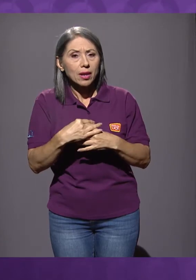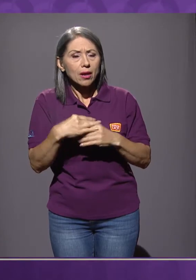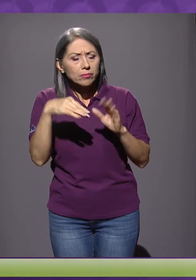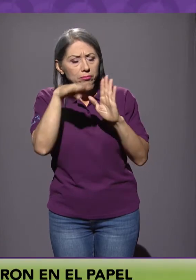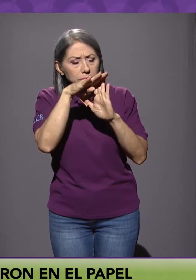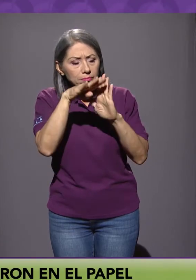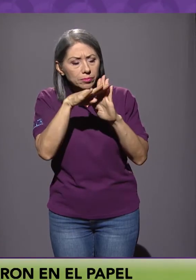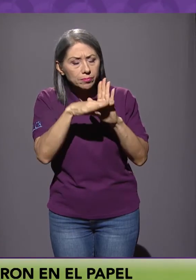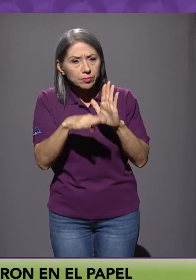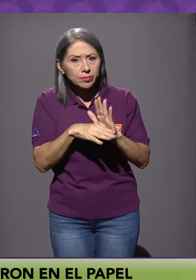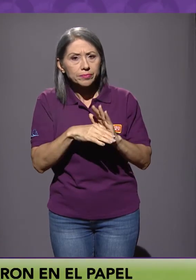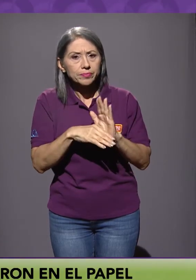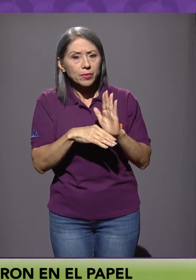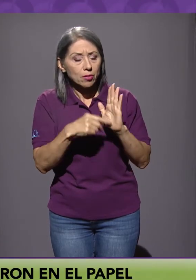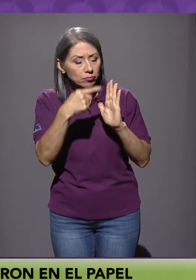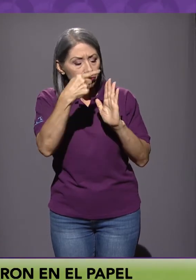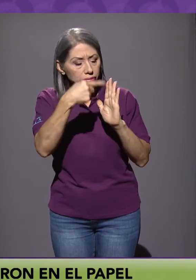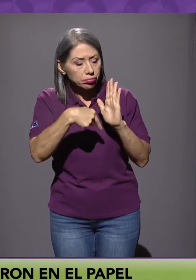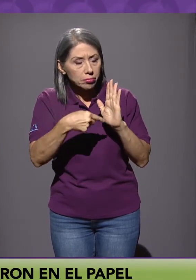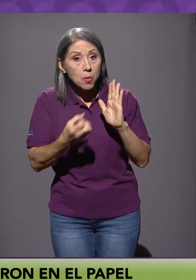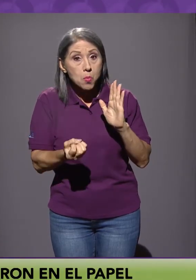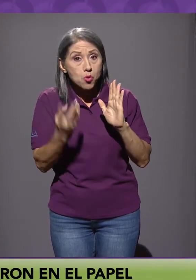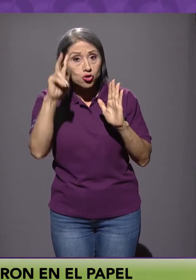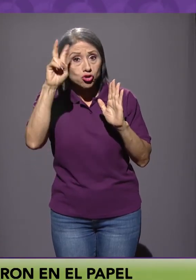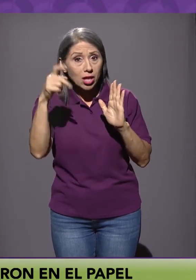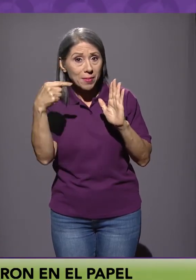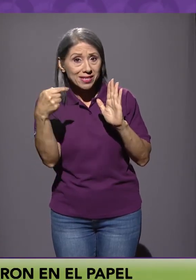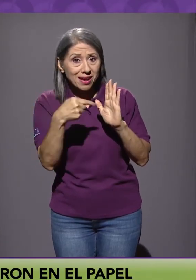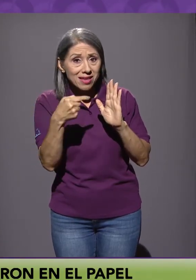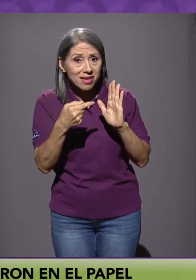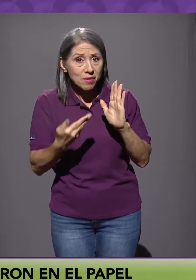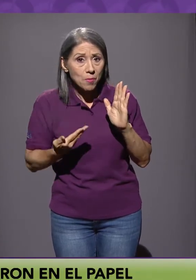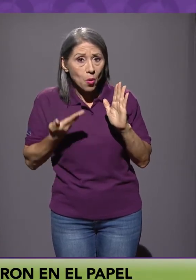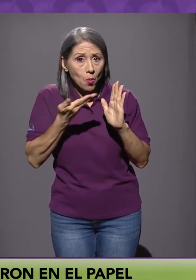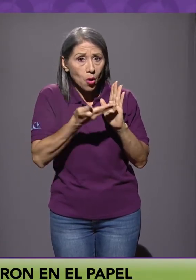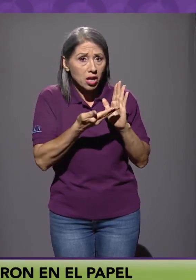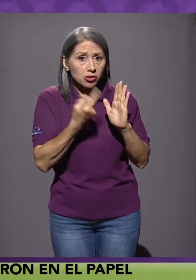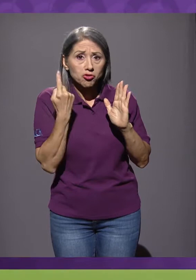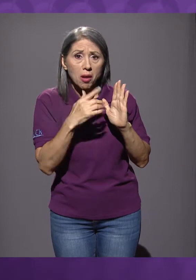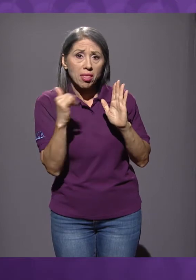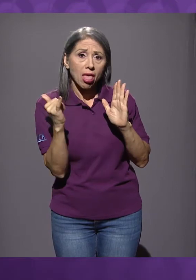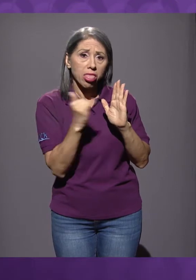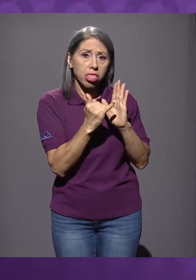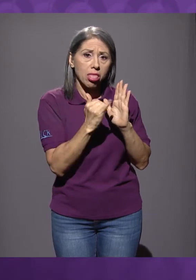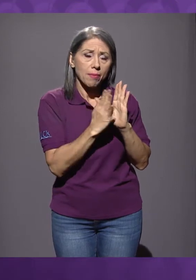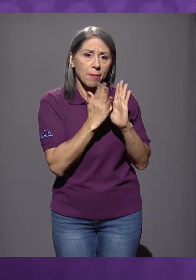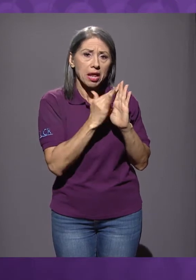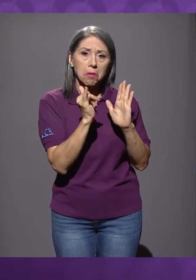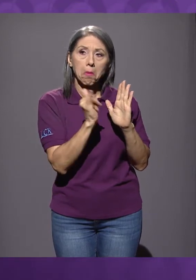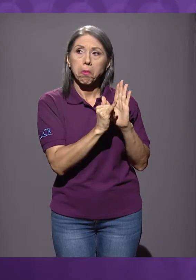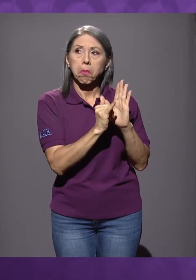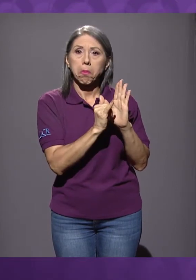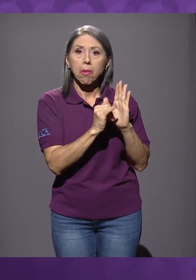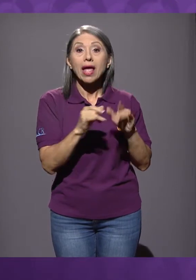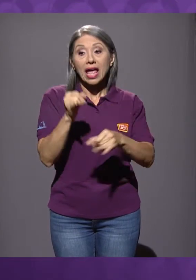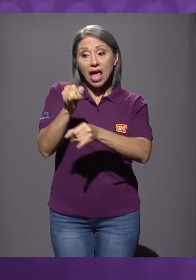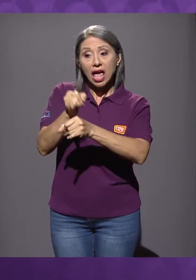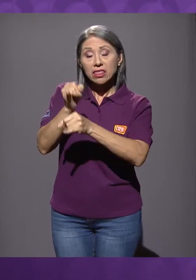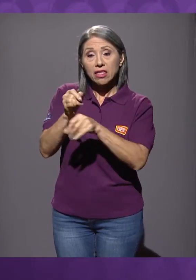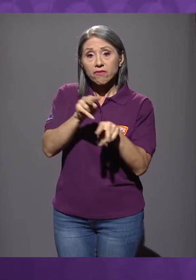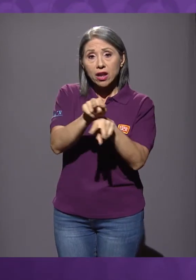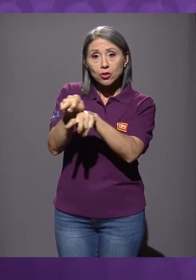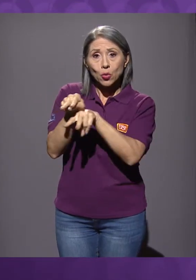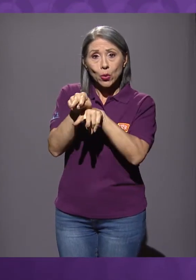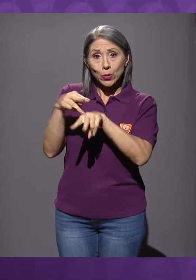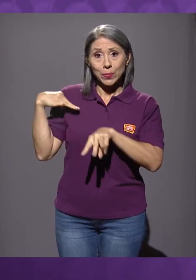muchos de los ejes que propone esta política parece que quedaron en el papel, ¿verdad? El ente rector, que es el Ministerio de